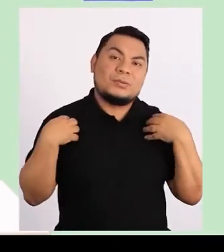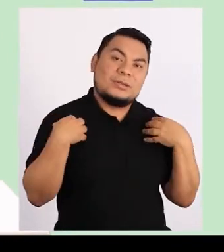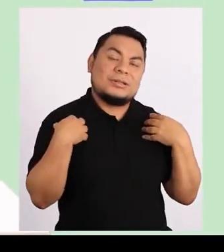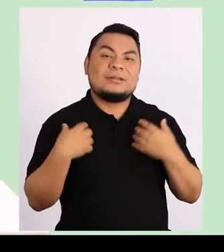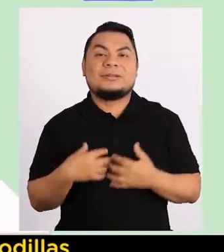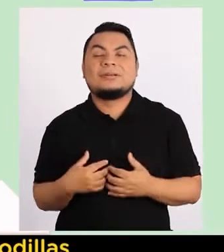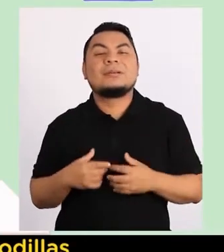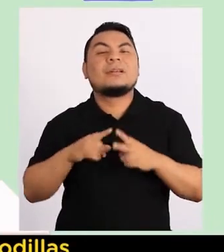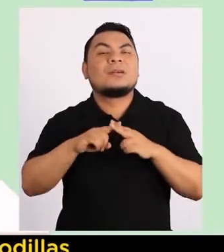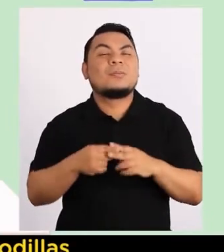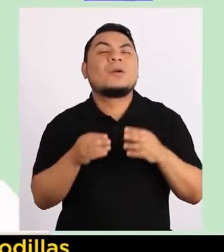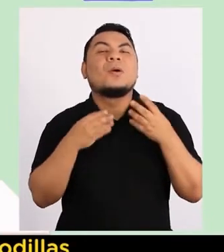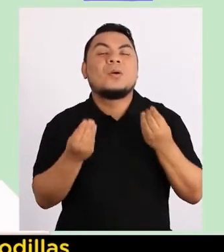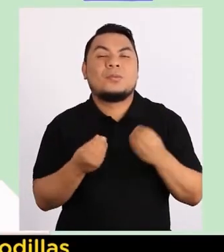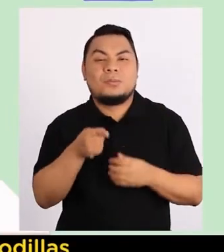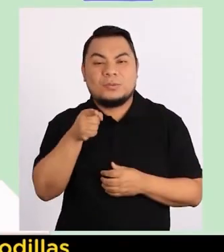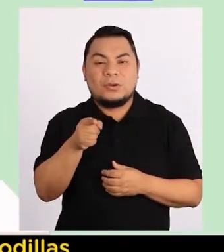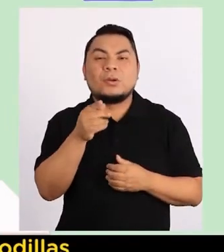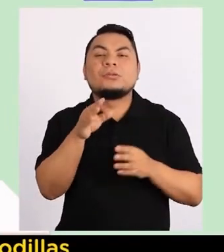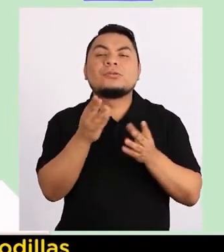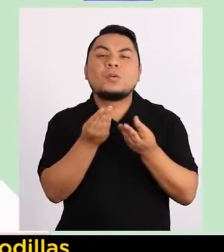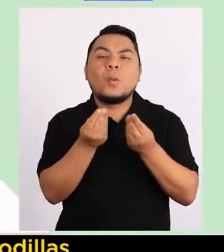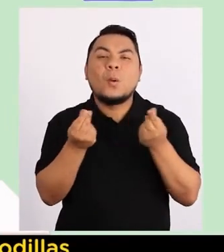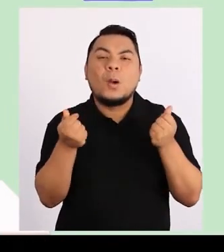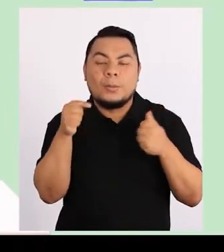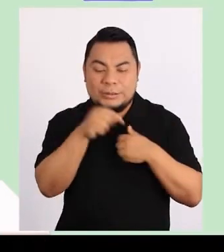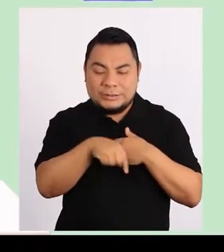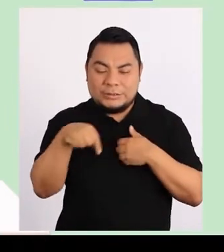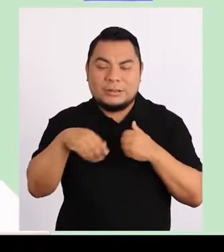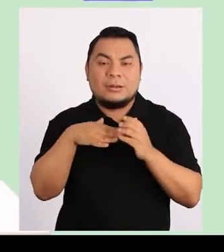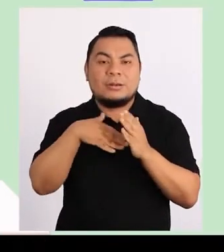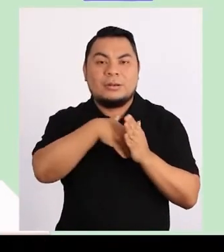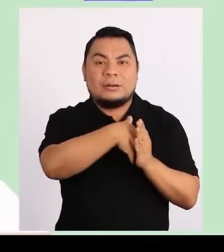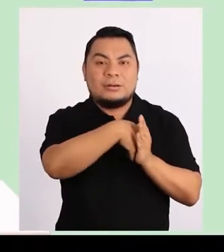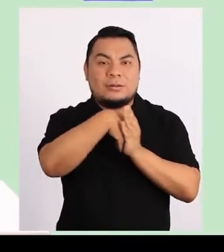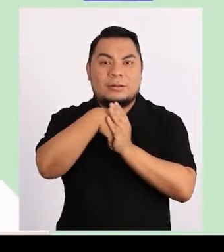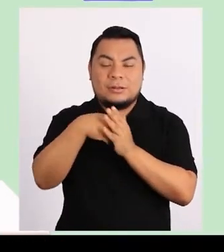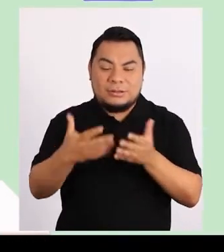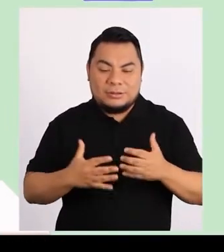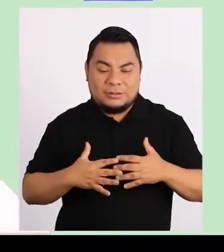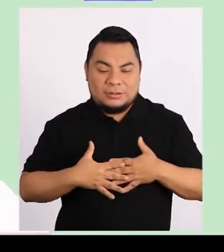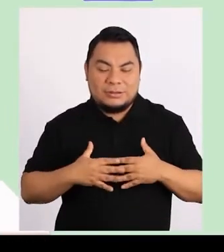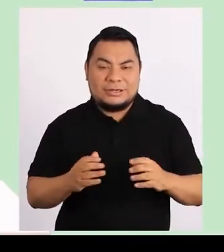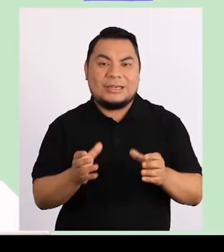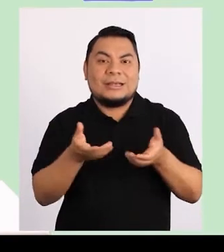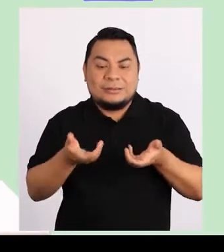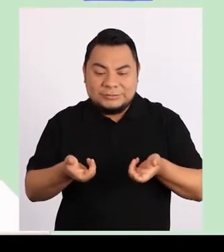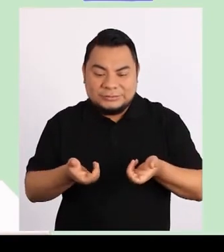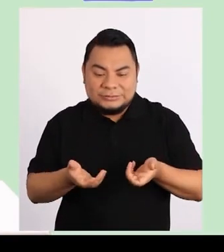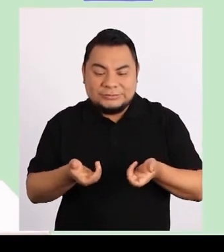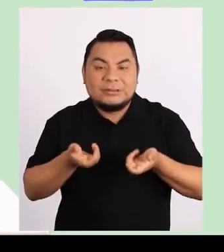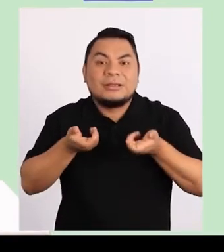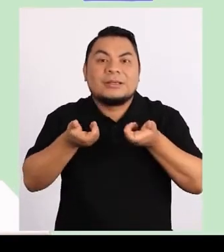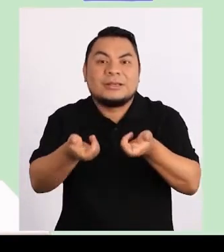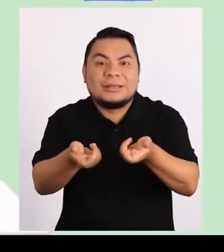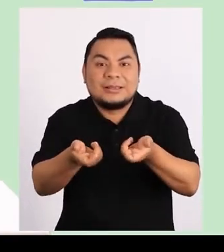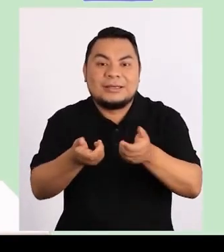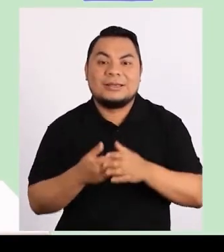costado. Empiecen doblando suavemente sus rodillas en dirección hacia su barriga.